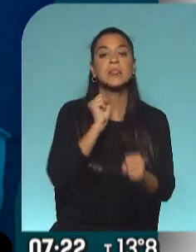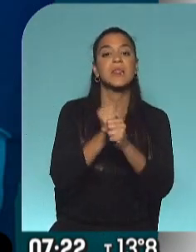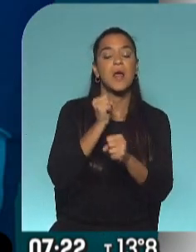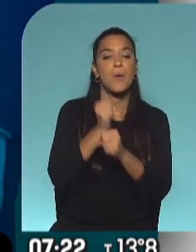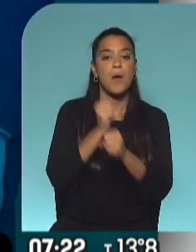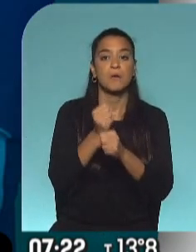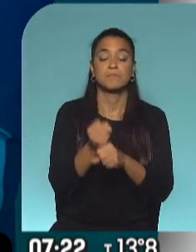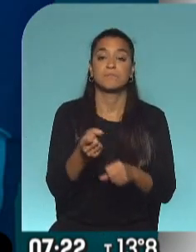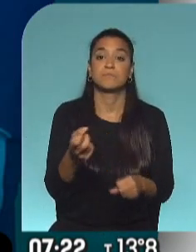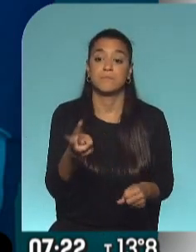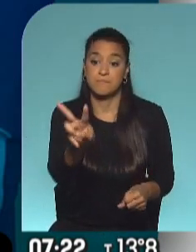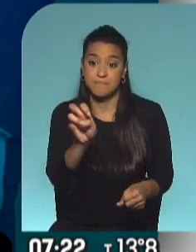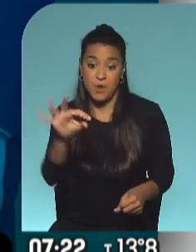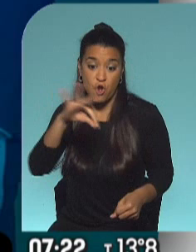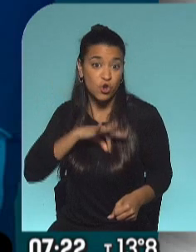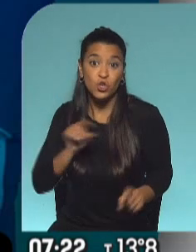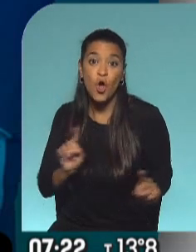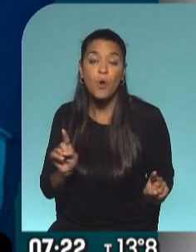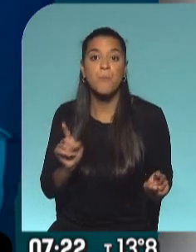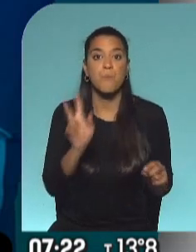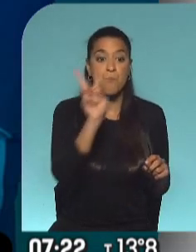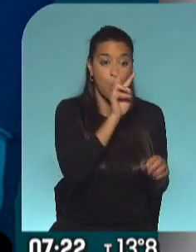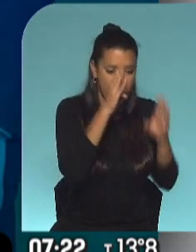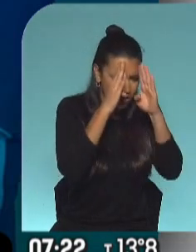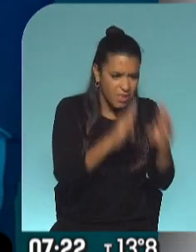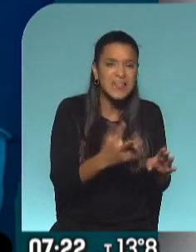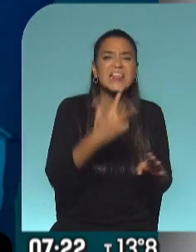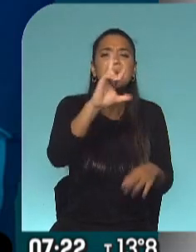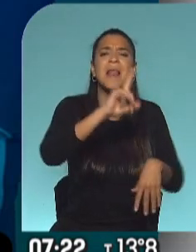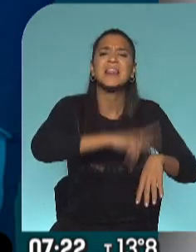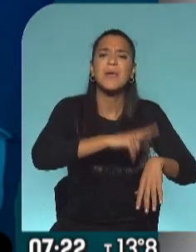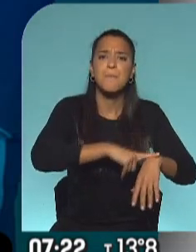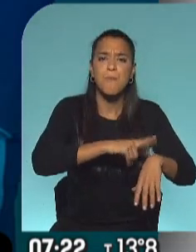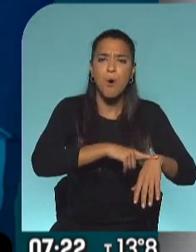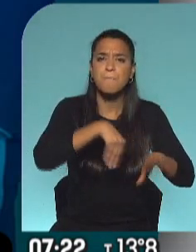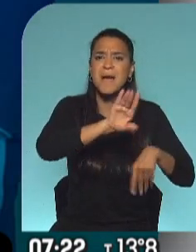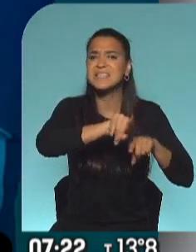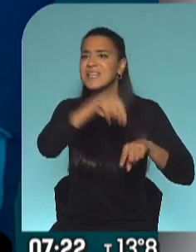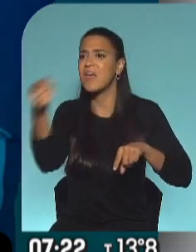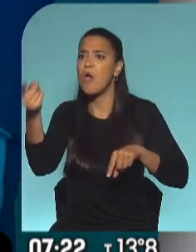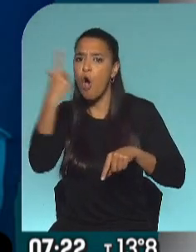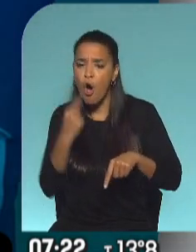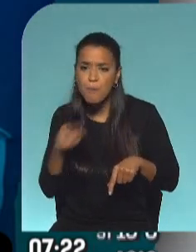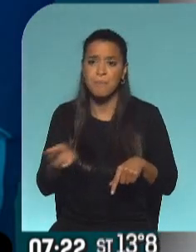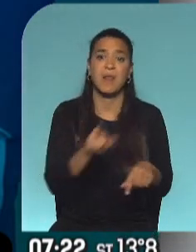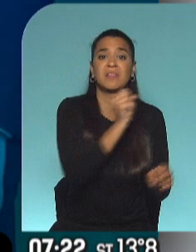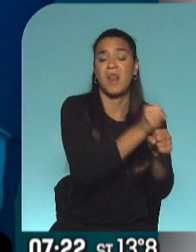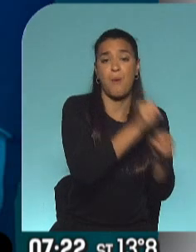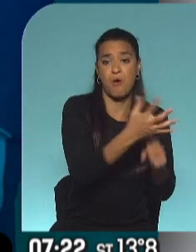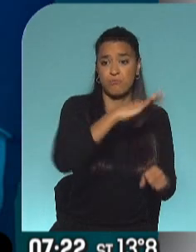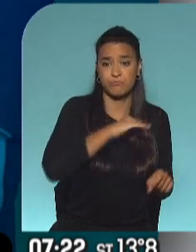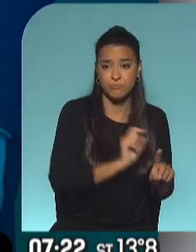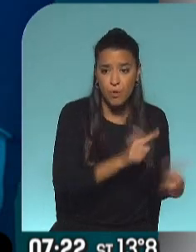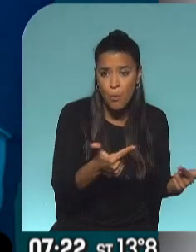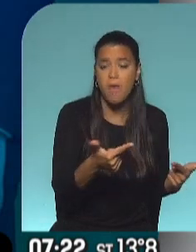trabajo no remunerado, ¿no? Las Claro. mujeres dedicamos el triple de tiempo que los varones a tareas no remuneradas. Nos referimos